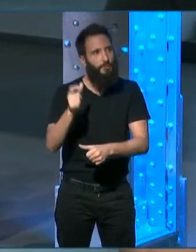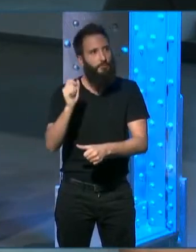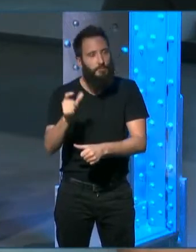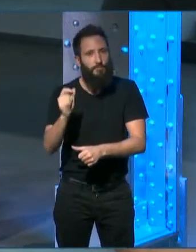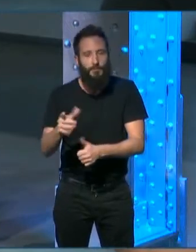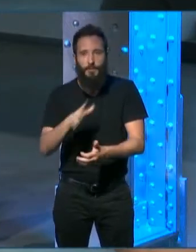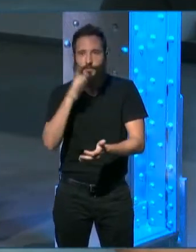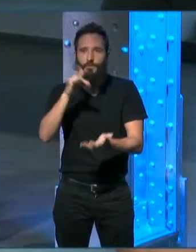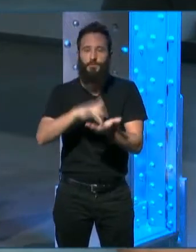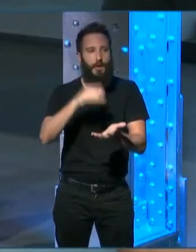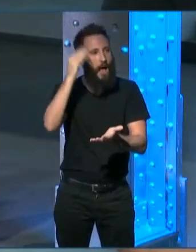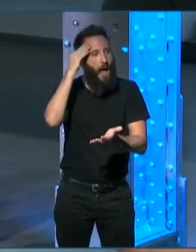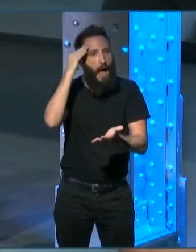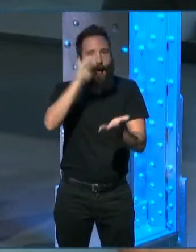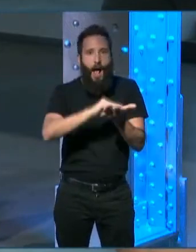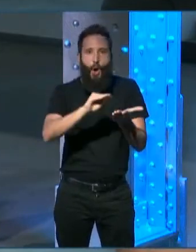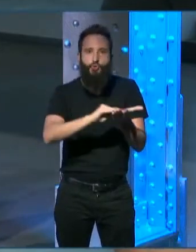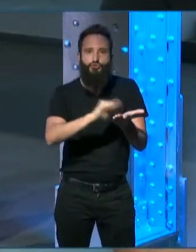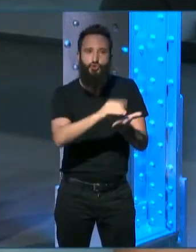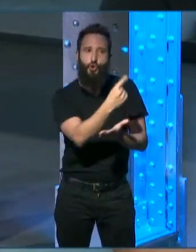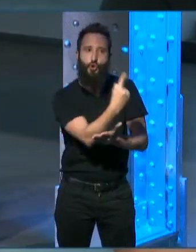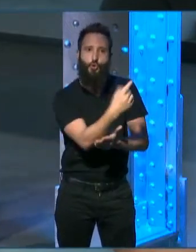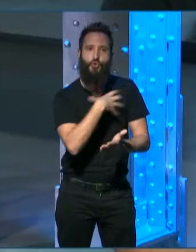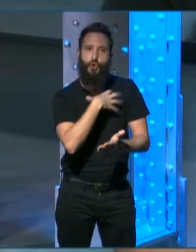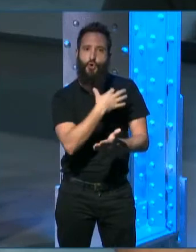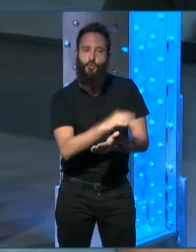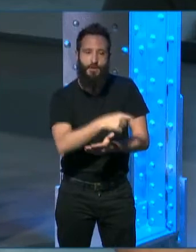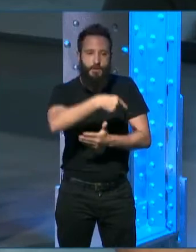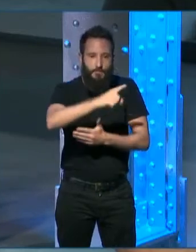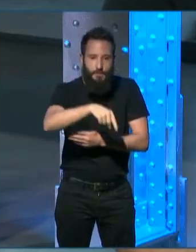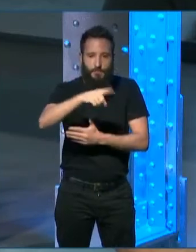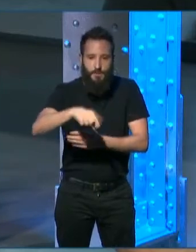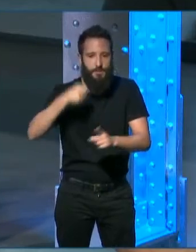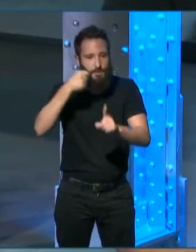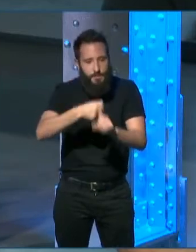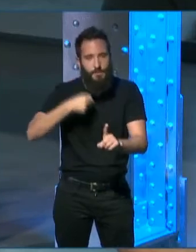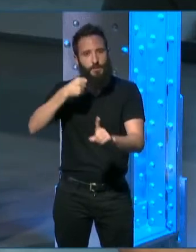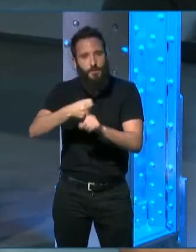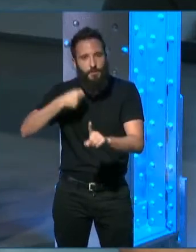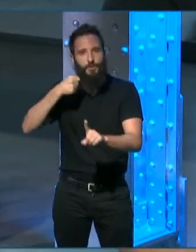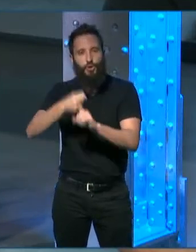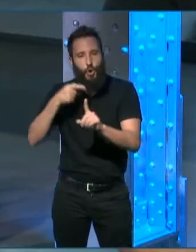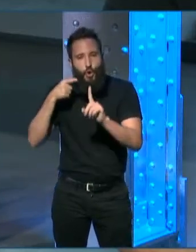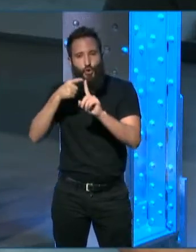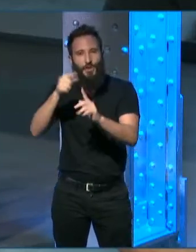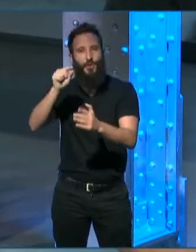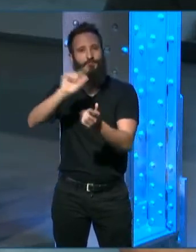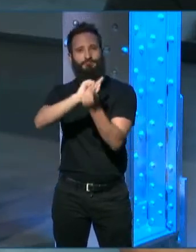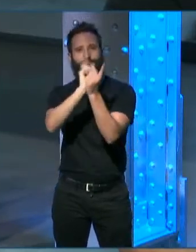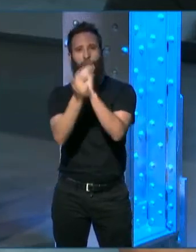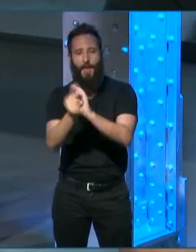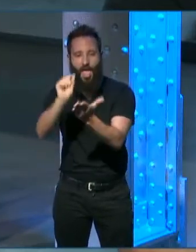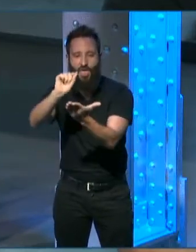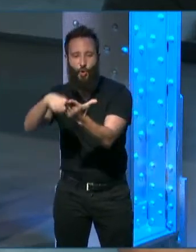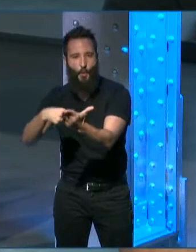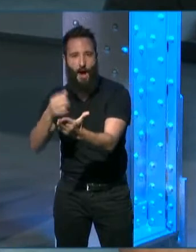¿Cómo un autor puede pasar semanas, meses peleando por la situación de una coma, de un adjetivo determinado para